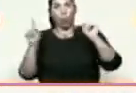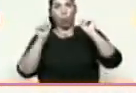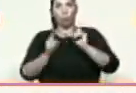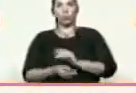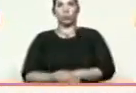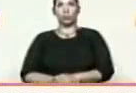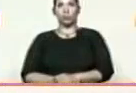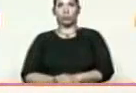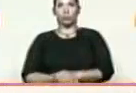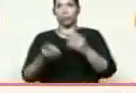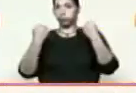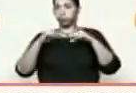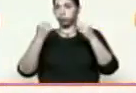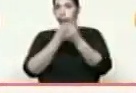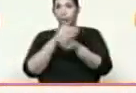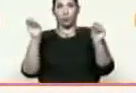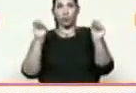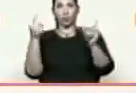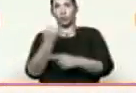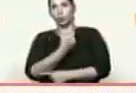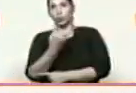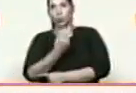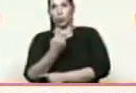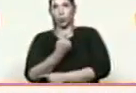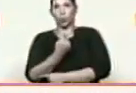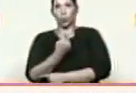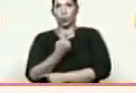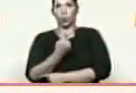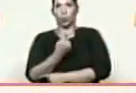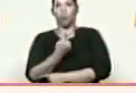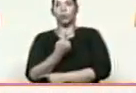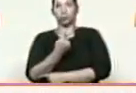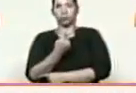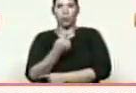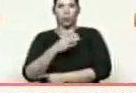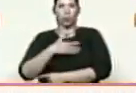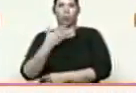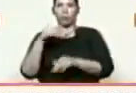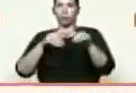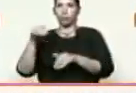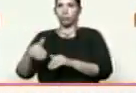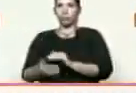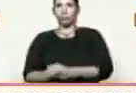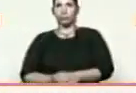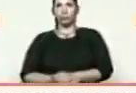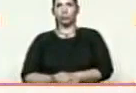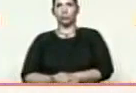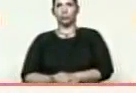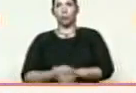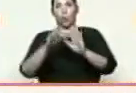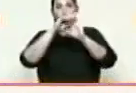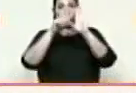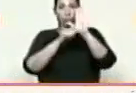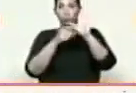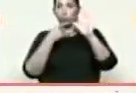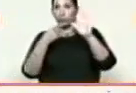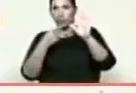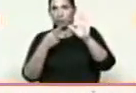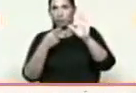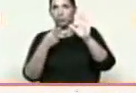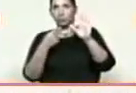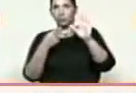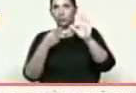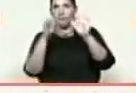es que el ejercicio de la democracia no solo es indirecto a través del sufragio, sino que la Constitución establece